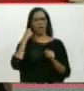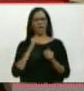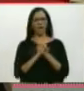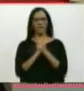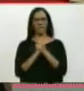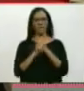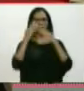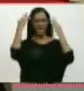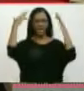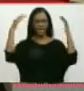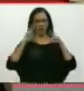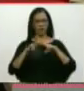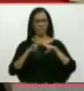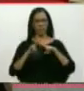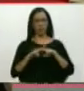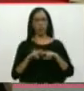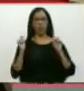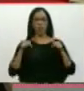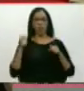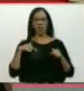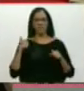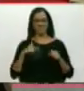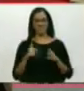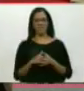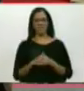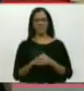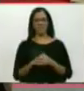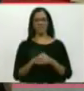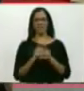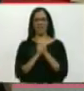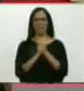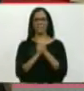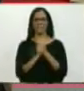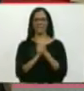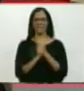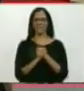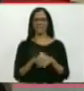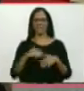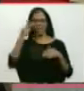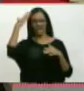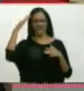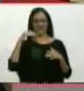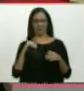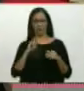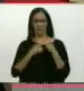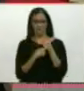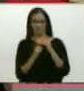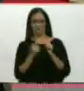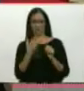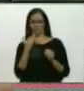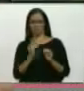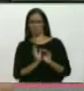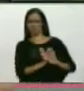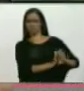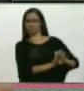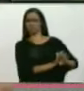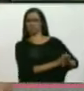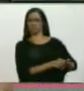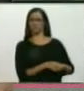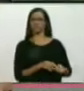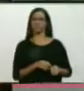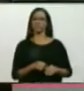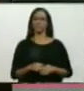imaginario, ¿verdad? Aquí tengo un amigo imaginario ahorita. Ponle tú que aquí está Guaidó. Mira, chame así para allá. Porque mira, Guaidó, se tú hablas con alguien. Si